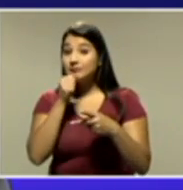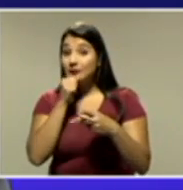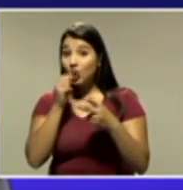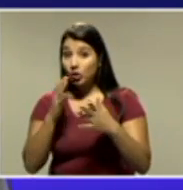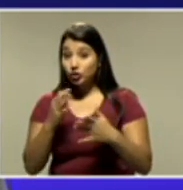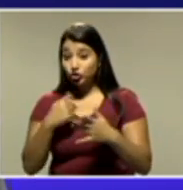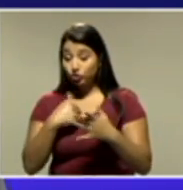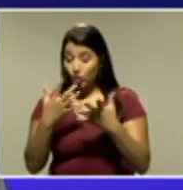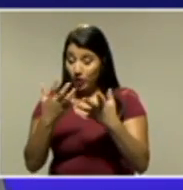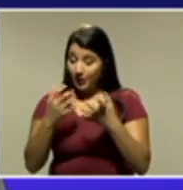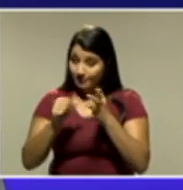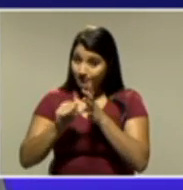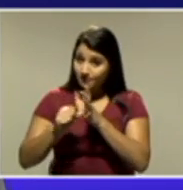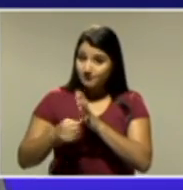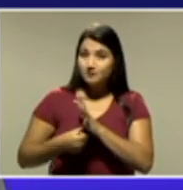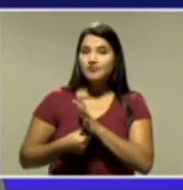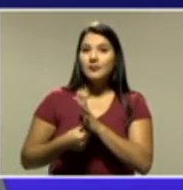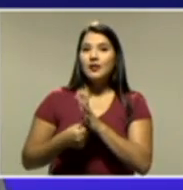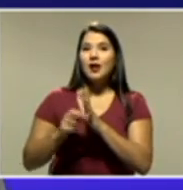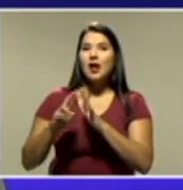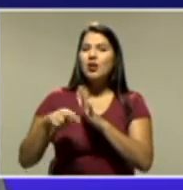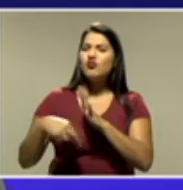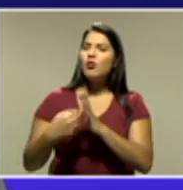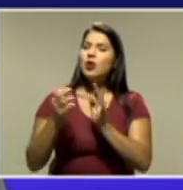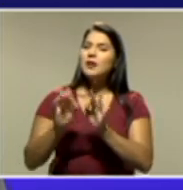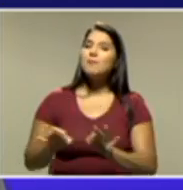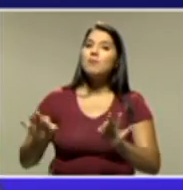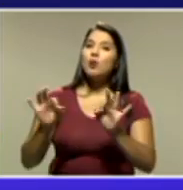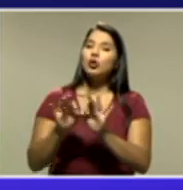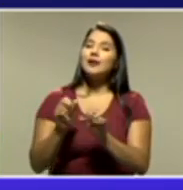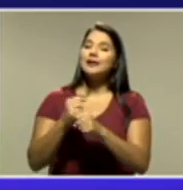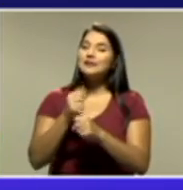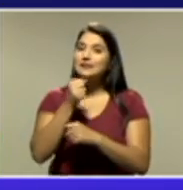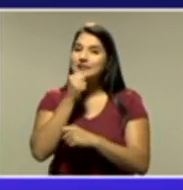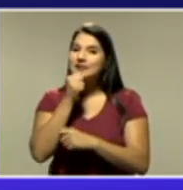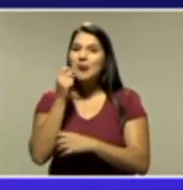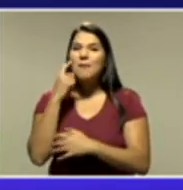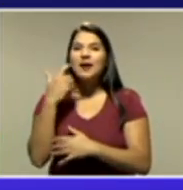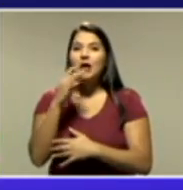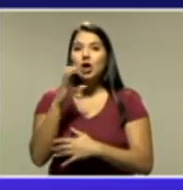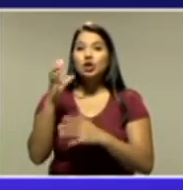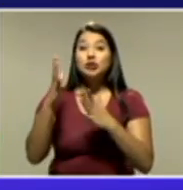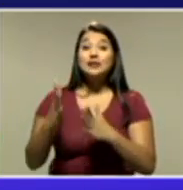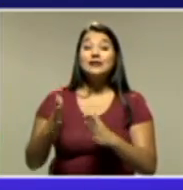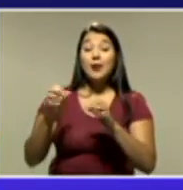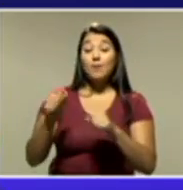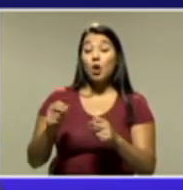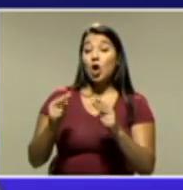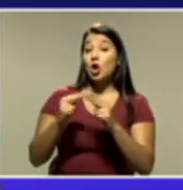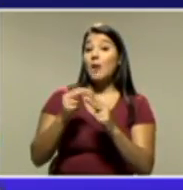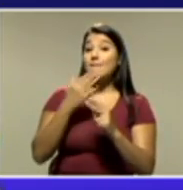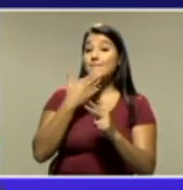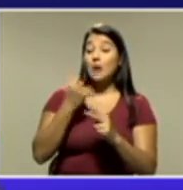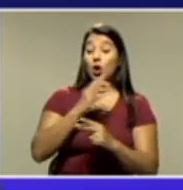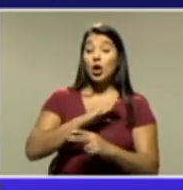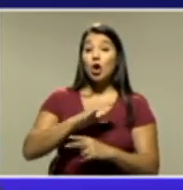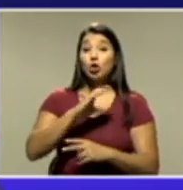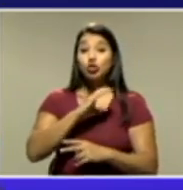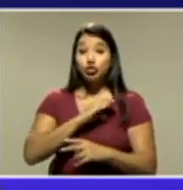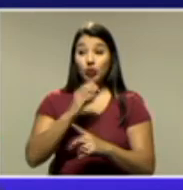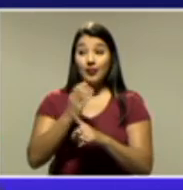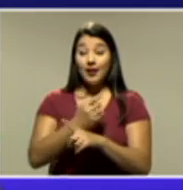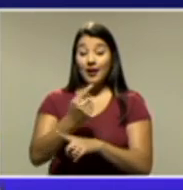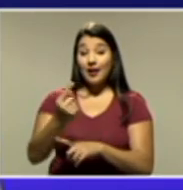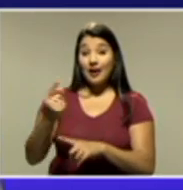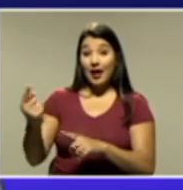darle la importancia que tiene a este esfuerzo también para que los costarricenses puedan conocer mejor las condiciones de los